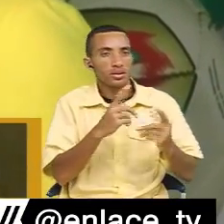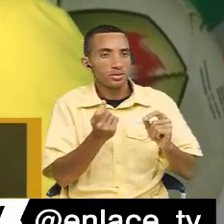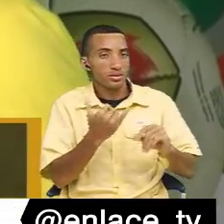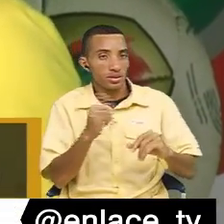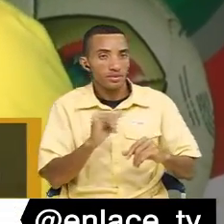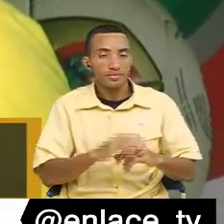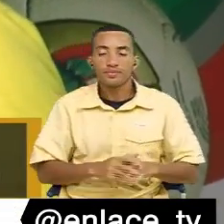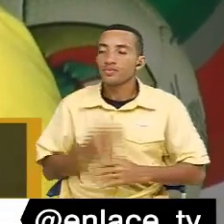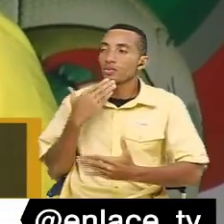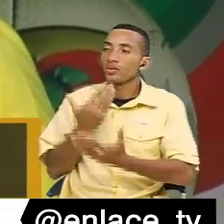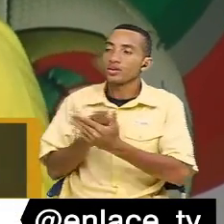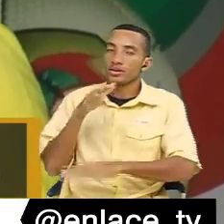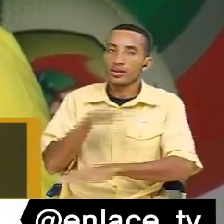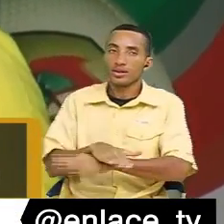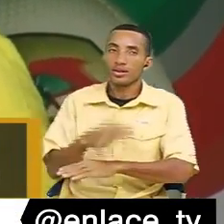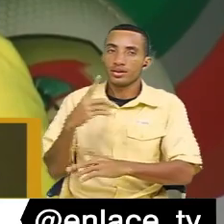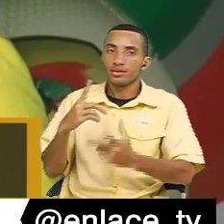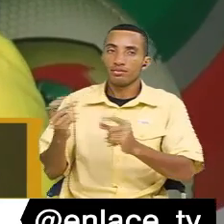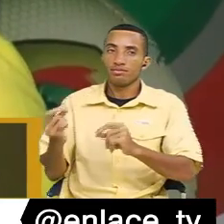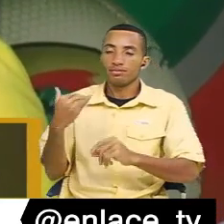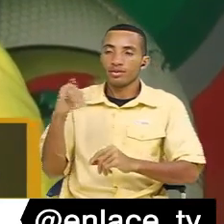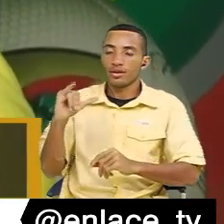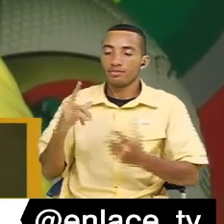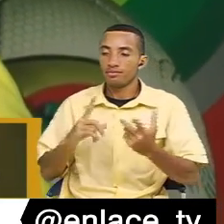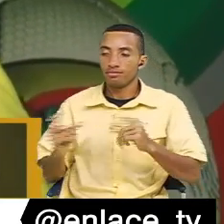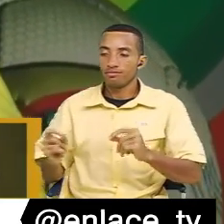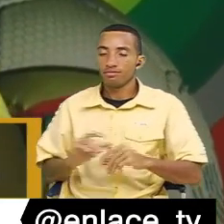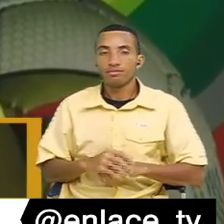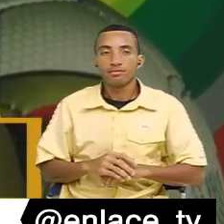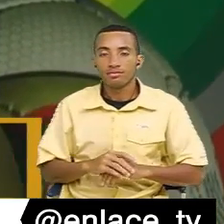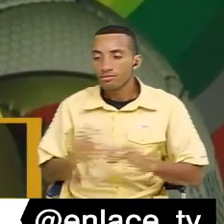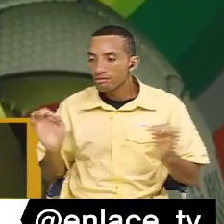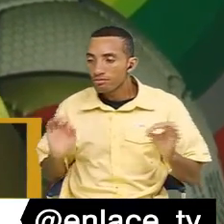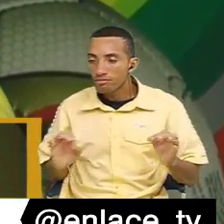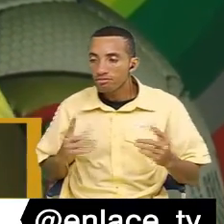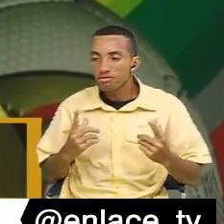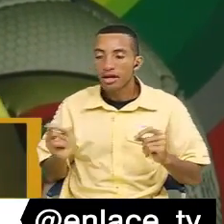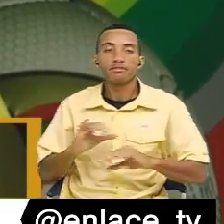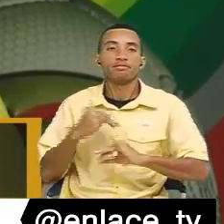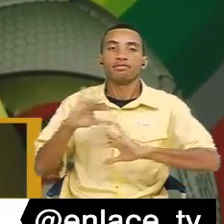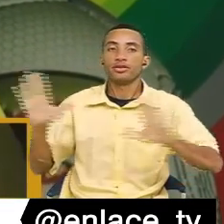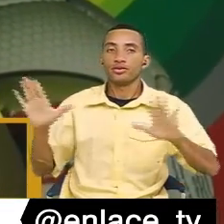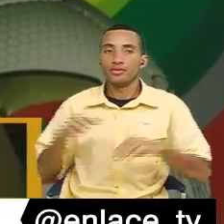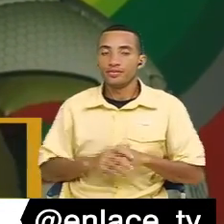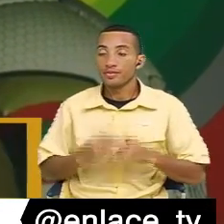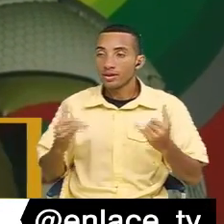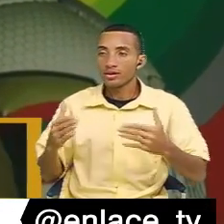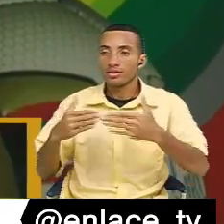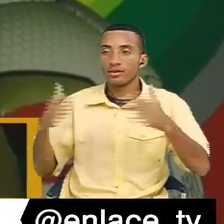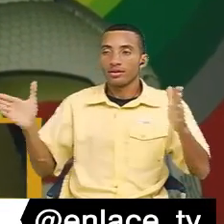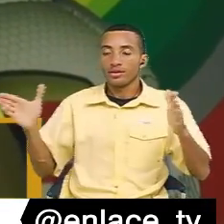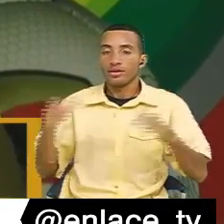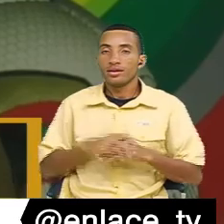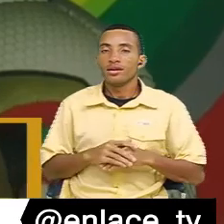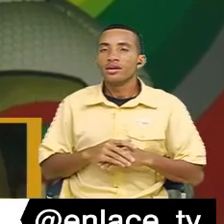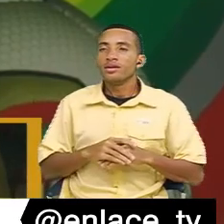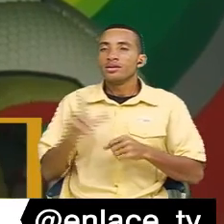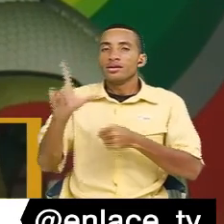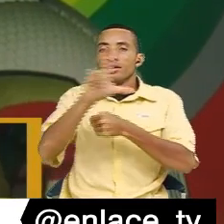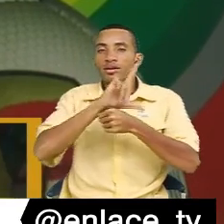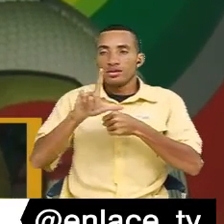buenas tardes, ya tenemos todo listo para abrir el telón de la Liga Águila aquí en Barranca Bermeja. Está toda la